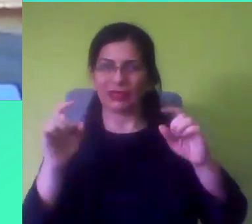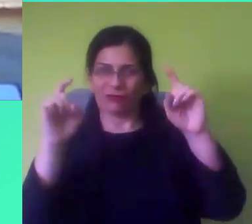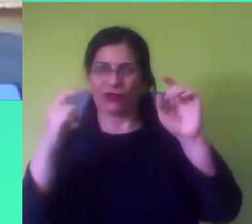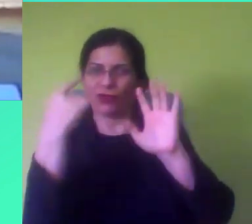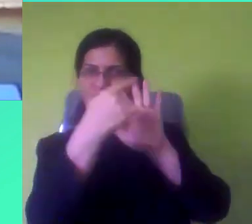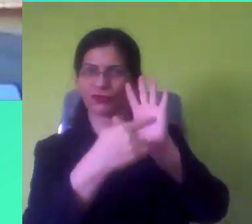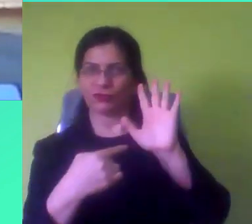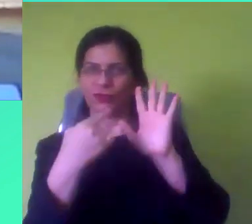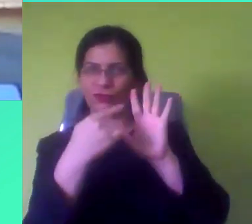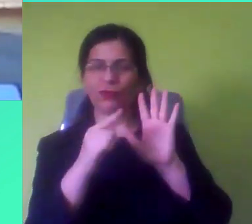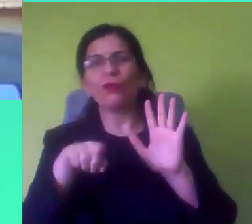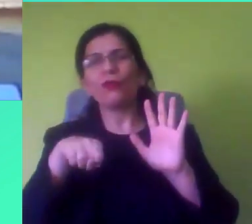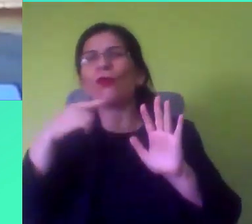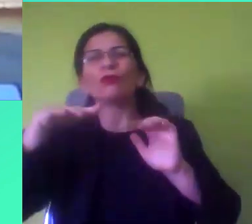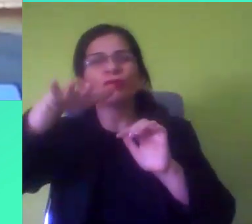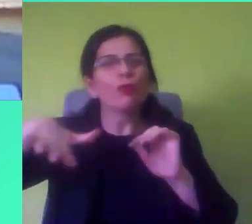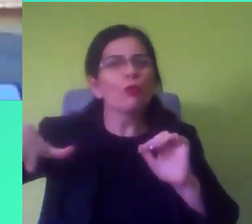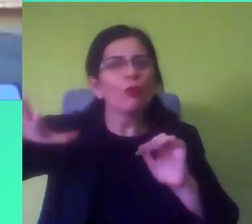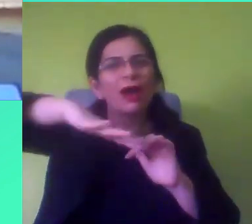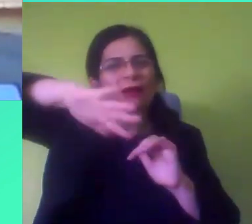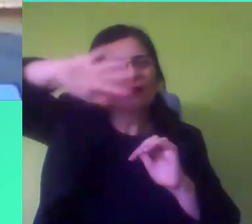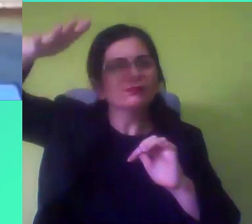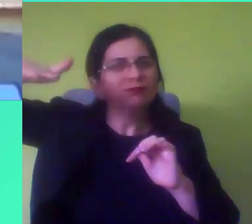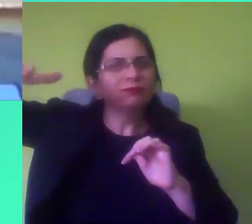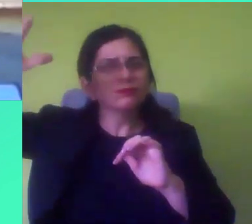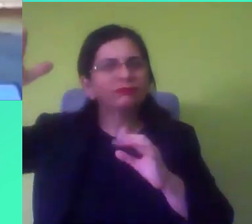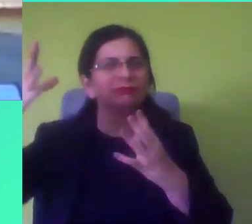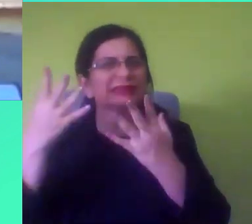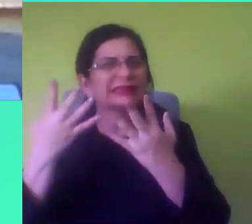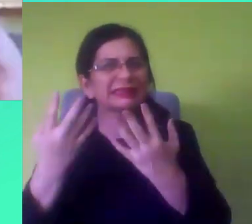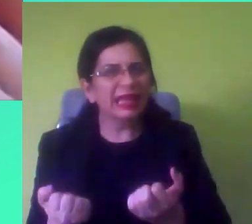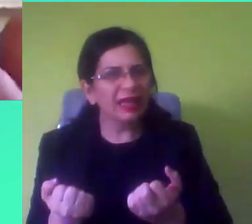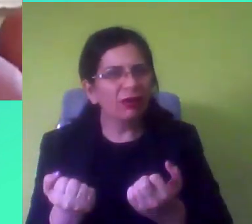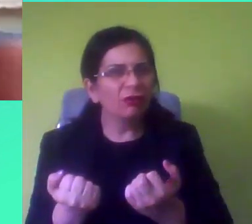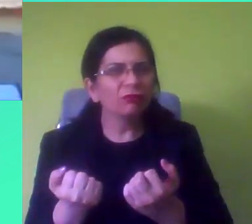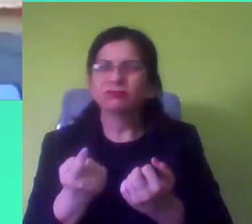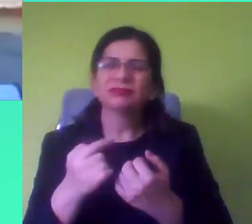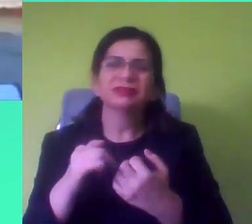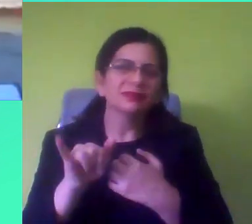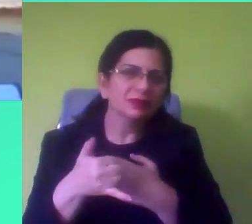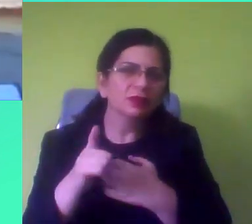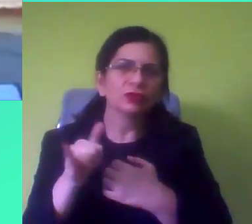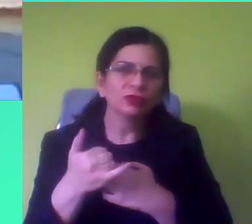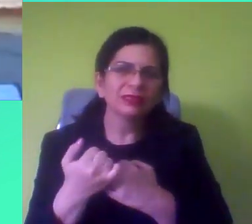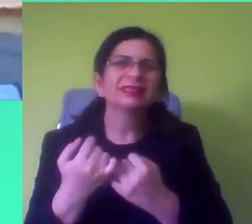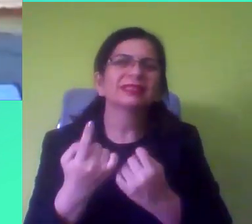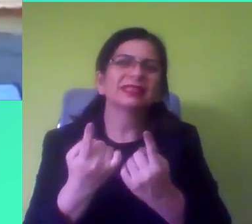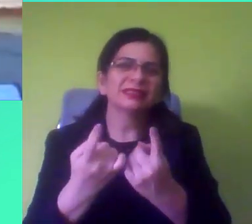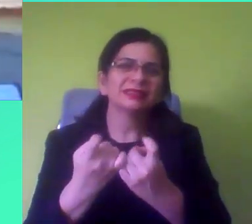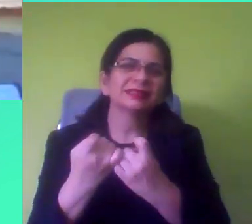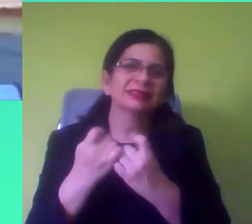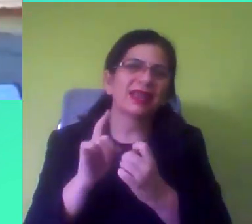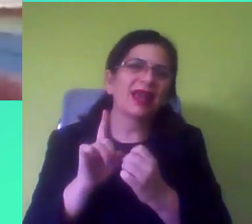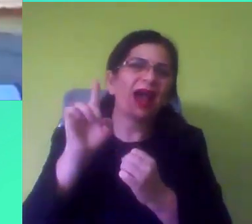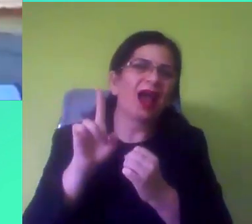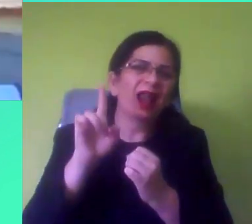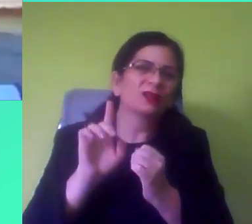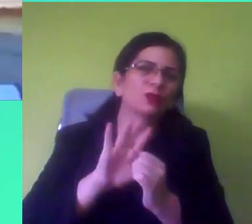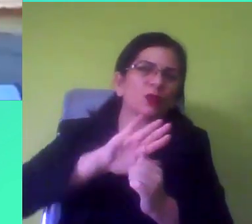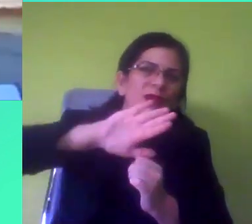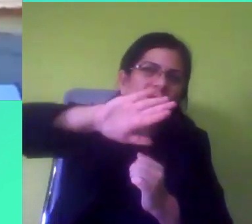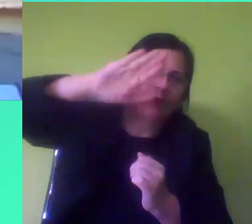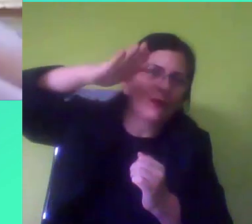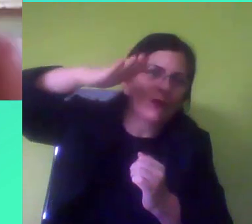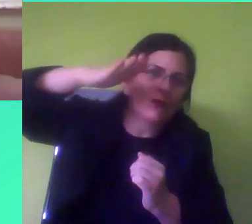gráfico, vamos a ver que necesitamos irnos cada vez más arriba, hacia temperaturas más frías, para que esa poca nieve que precipita en